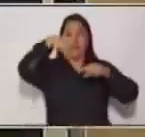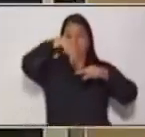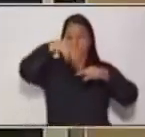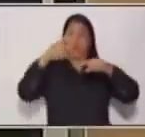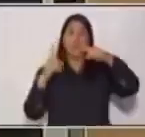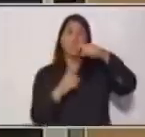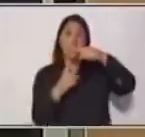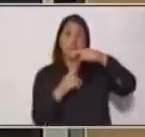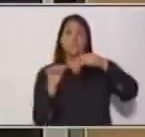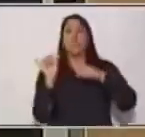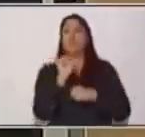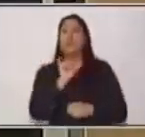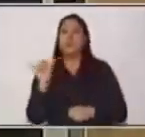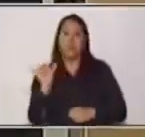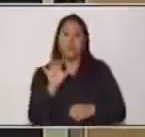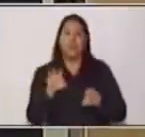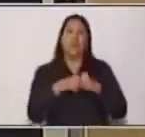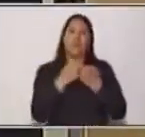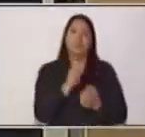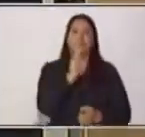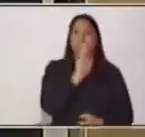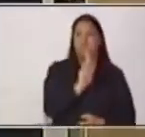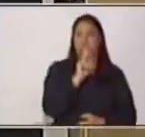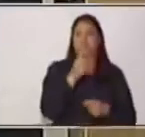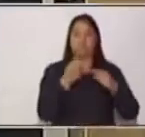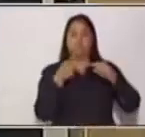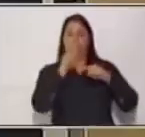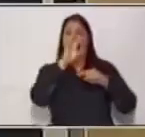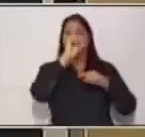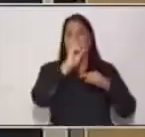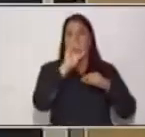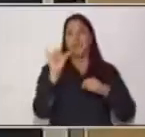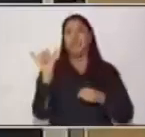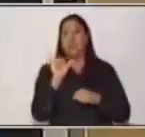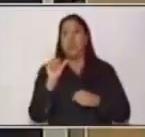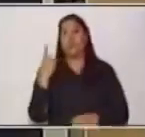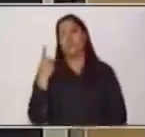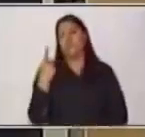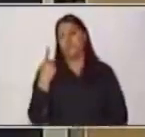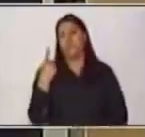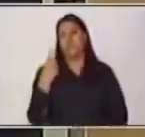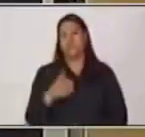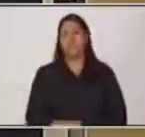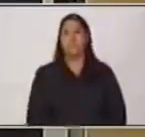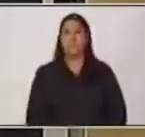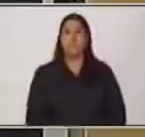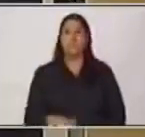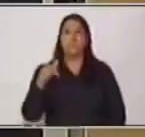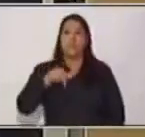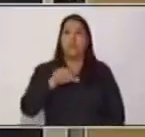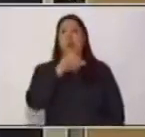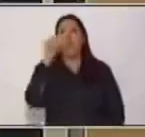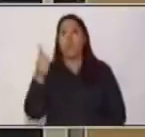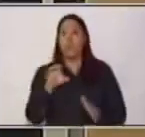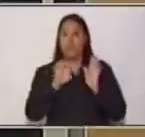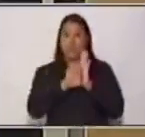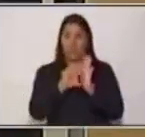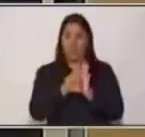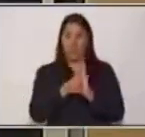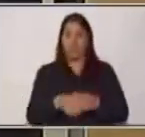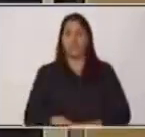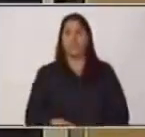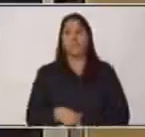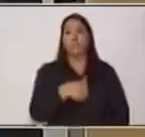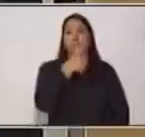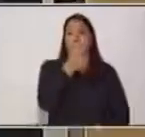y a la 0 es igual a la unidad. Ahora, hagamos otros ejemplos. A a la